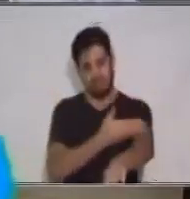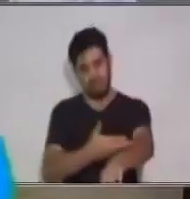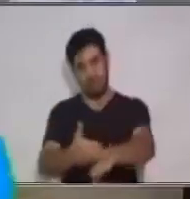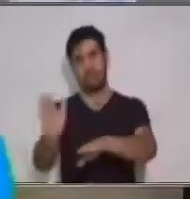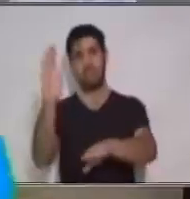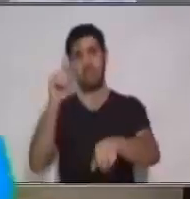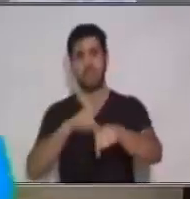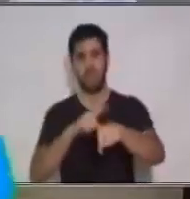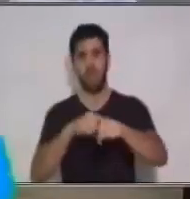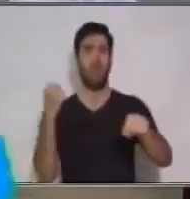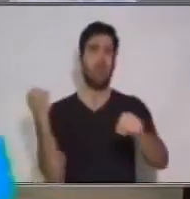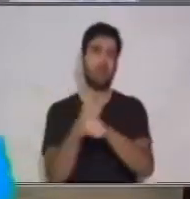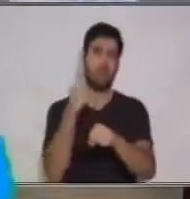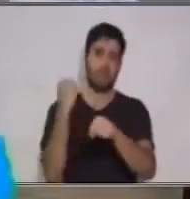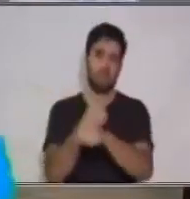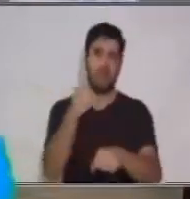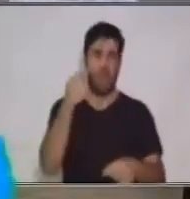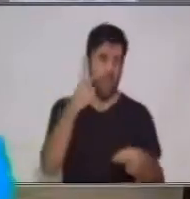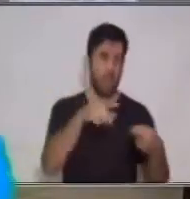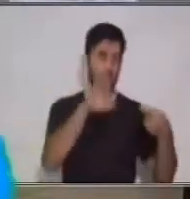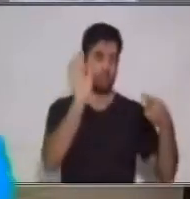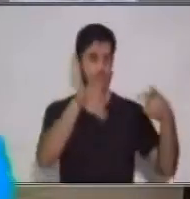años se han encontrado